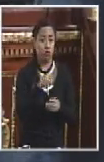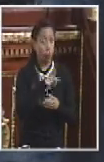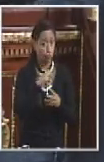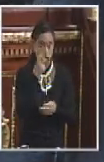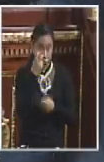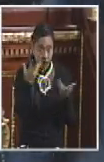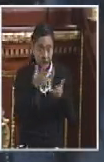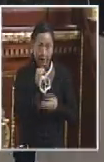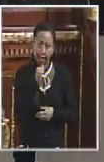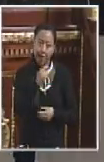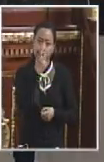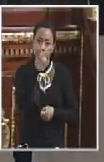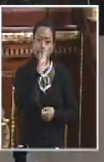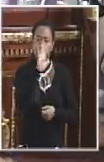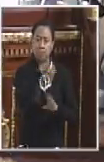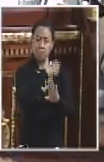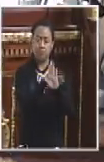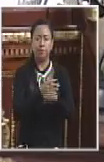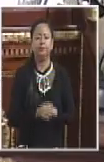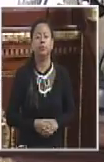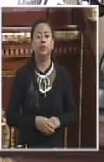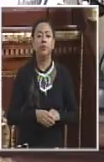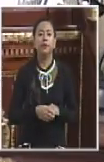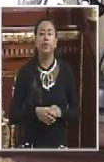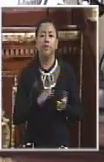arbitrariedad. Muchas gracias, presidenta. Diputado Triana.